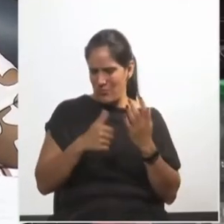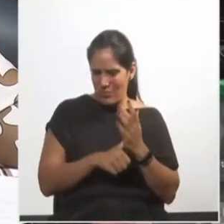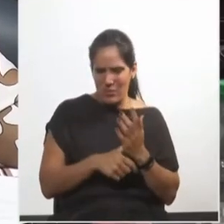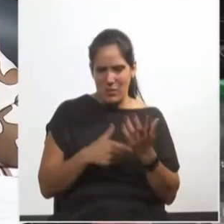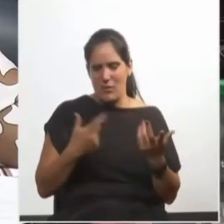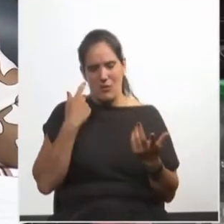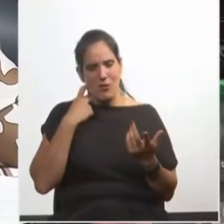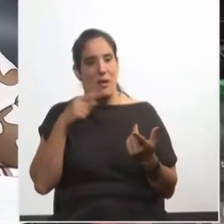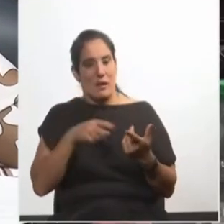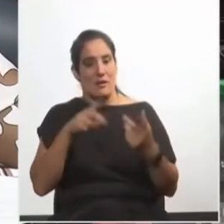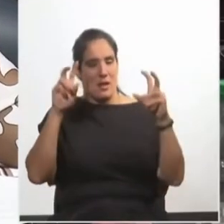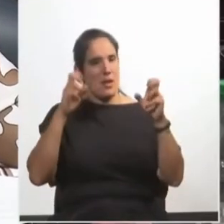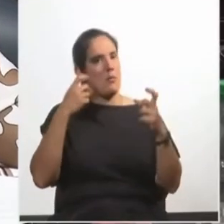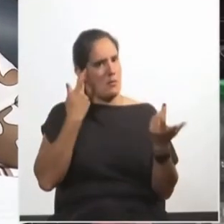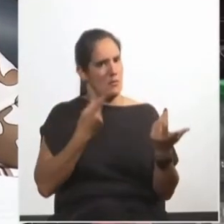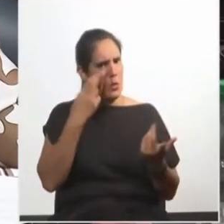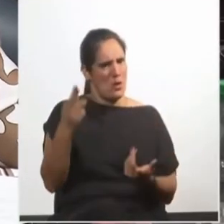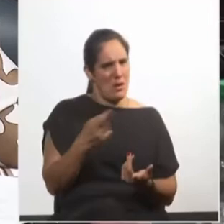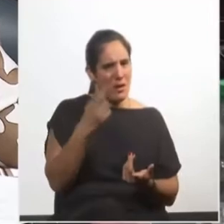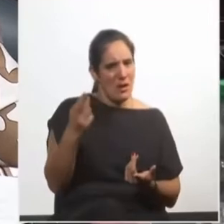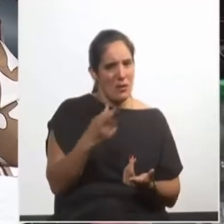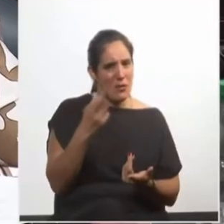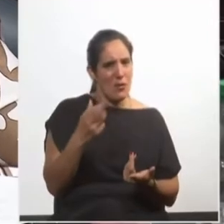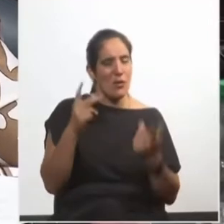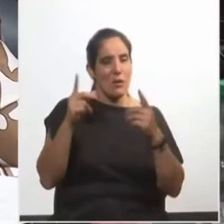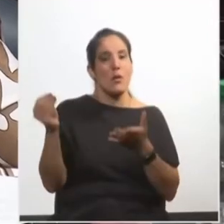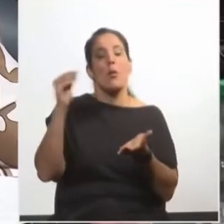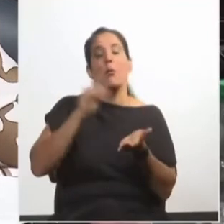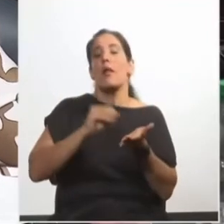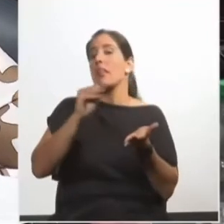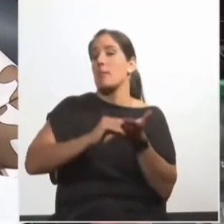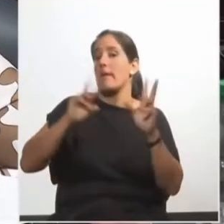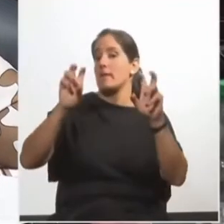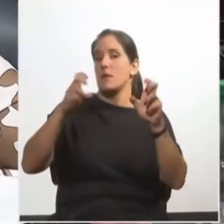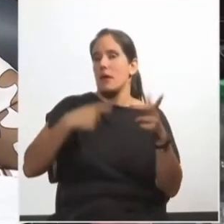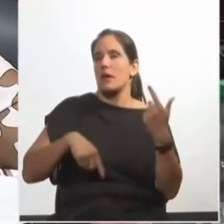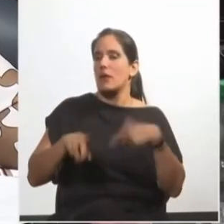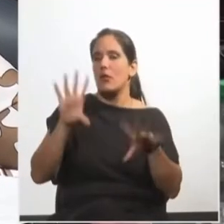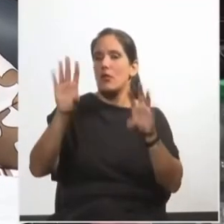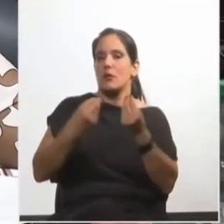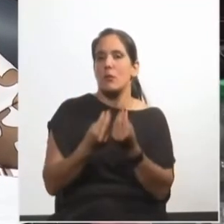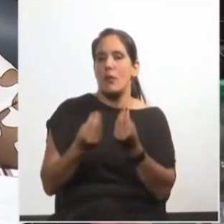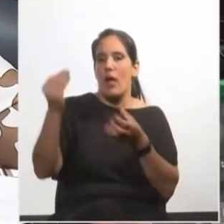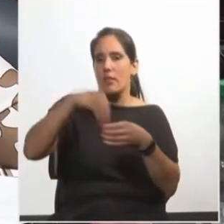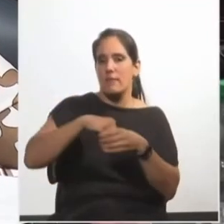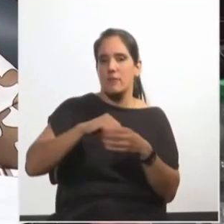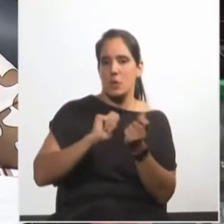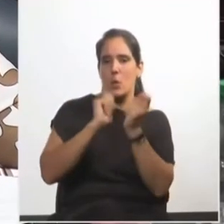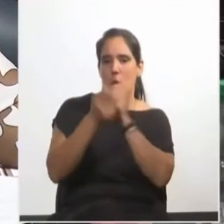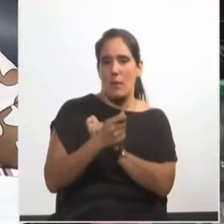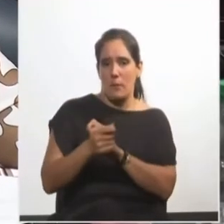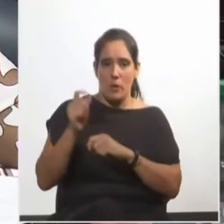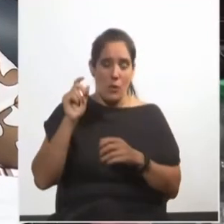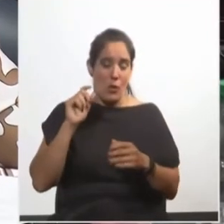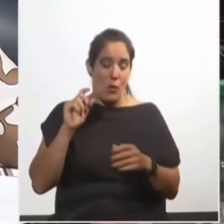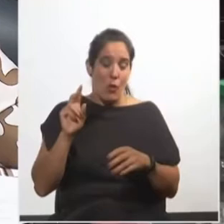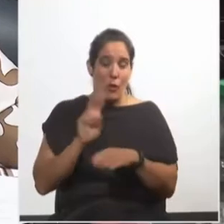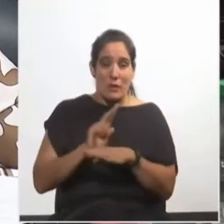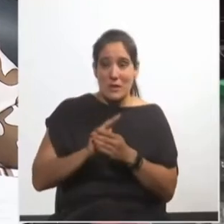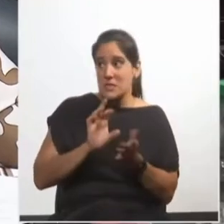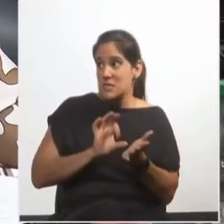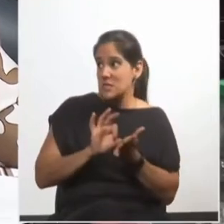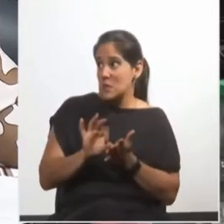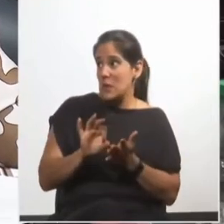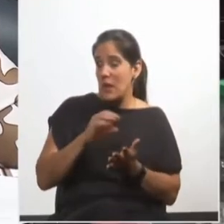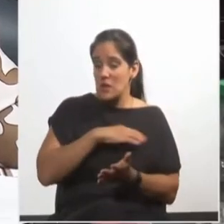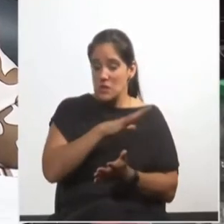este tema y otras cuestiones relevantes que deberían, que merecerían ser parte de una reforma de la seguridad social que el